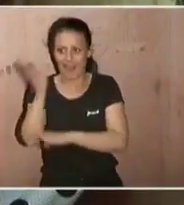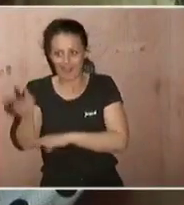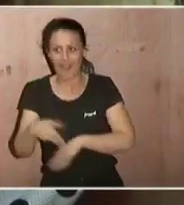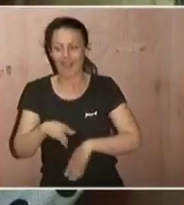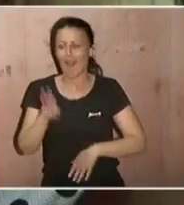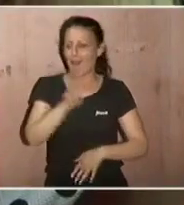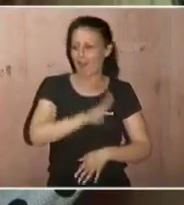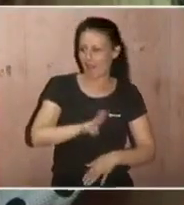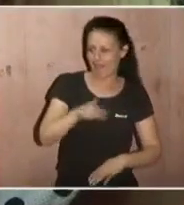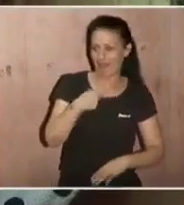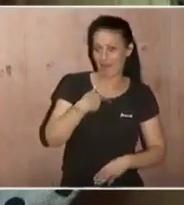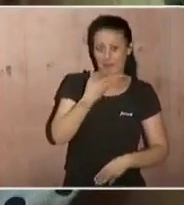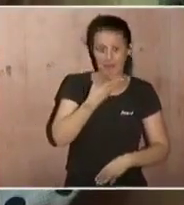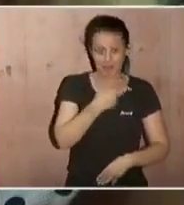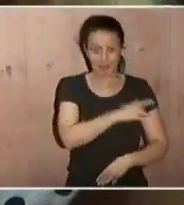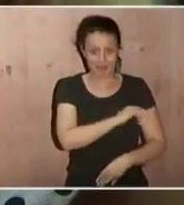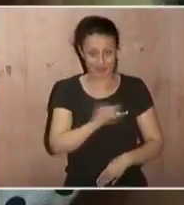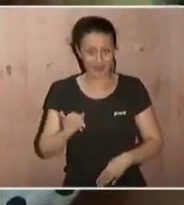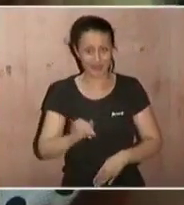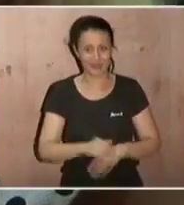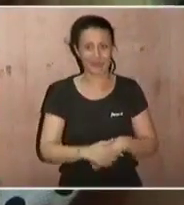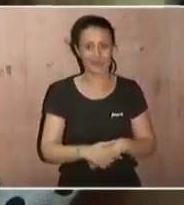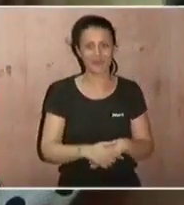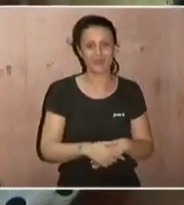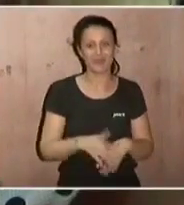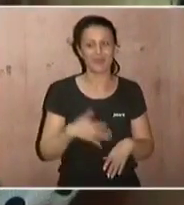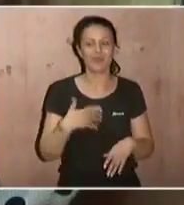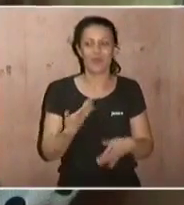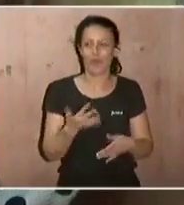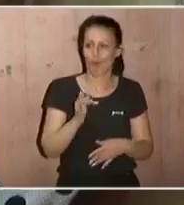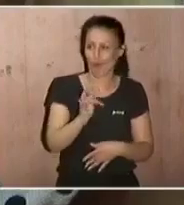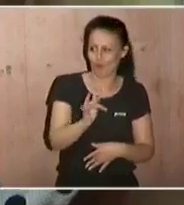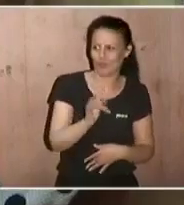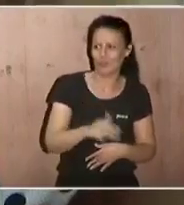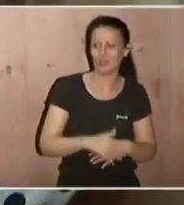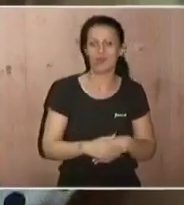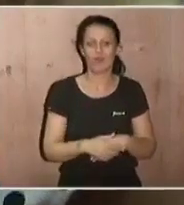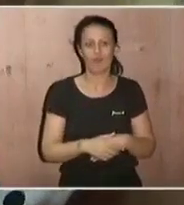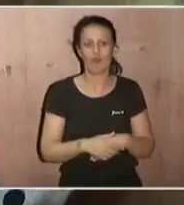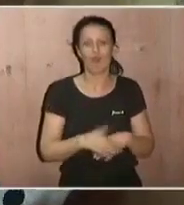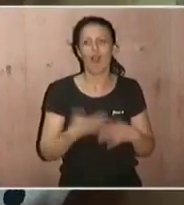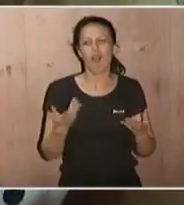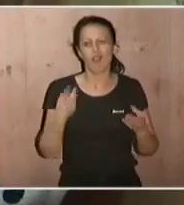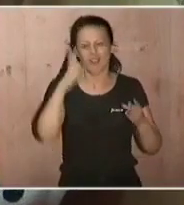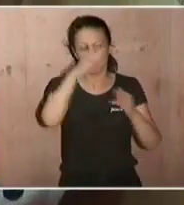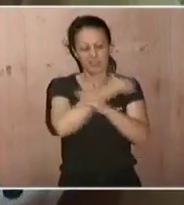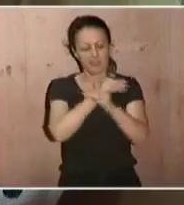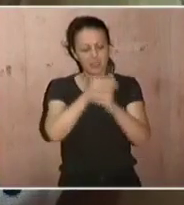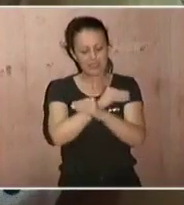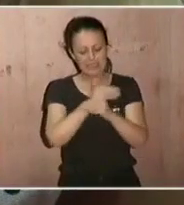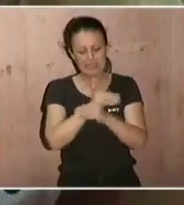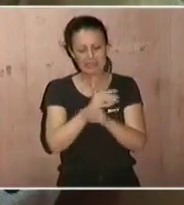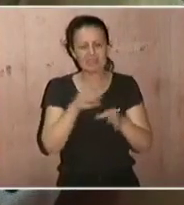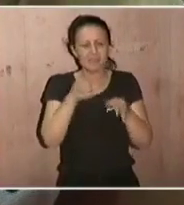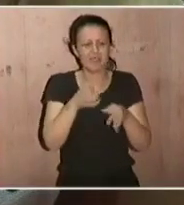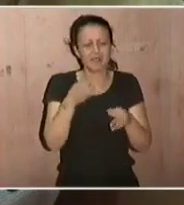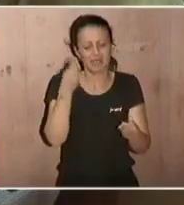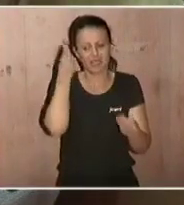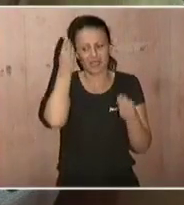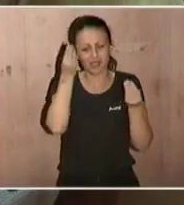me conocéis, con una visión normalmente optimista. Incluso en las discrepancias creo que siempre procuro ofrecer